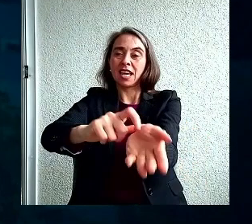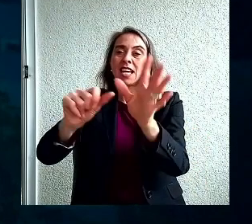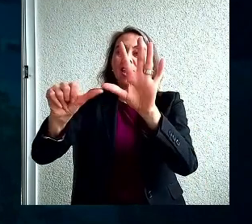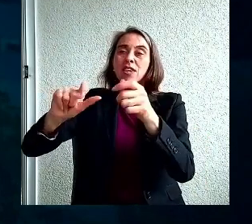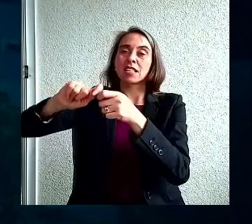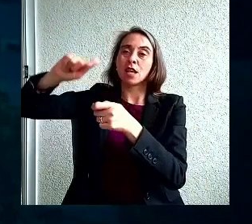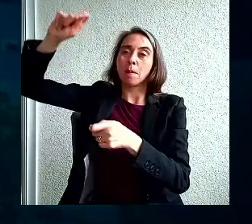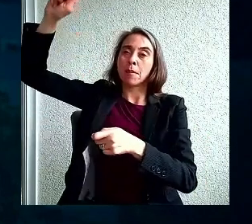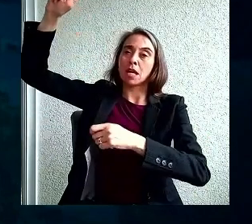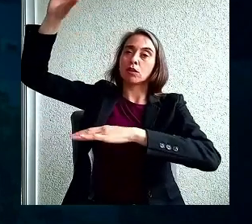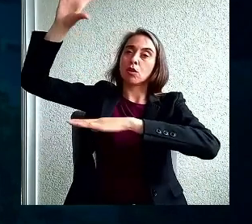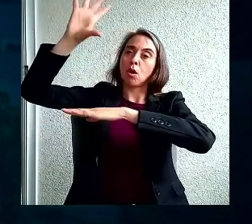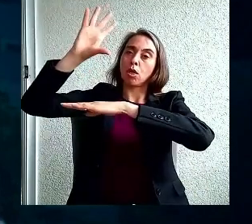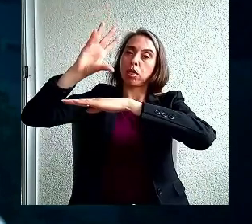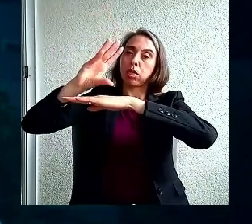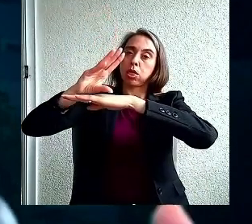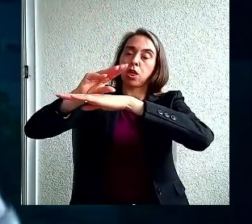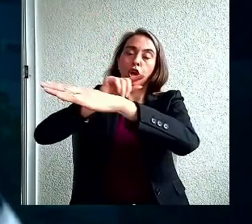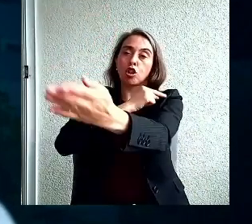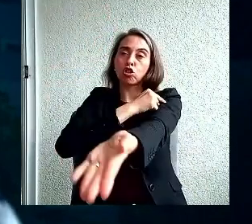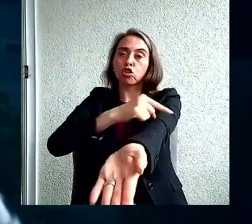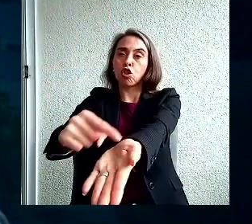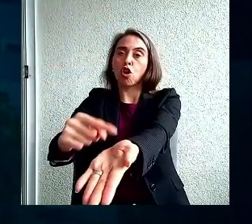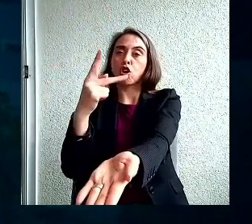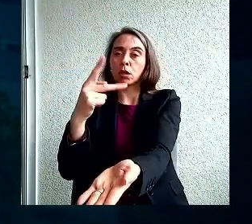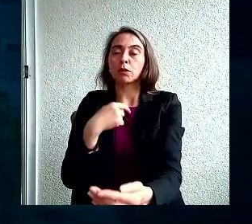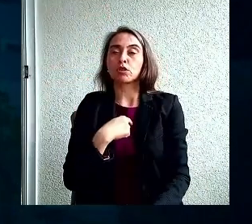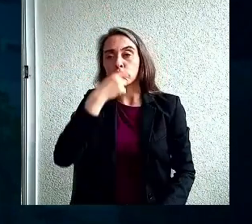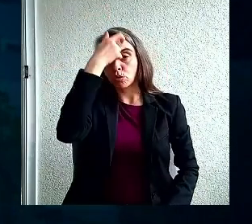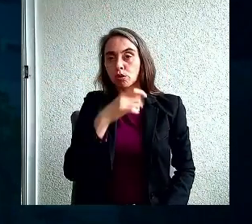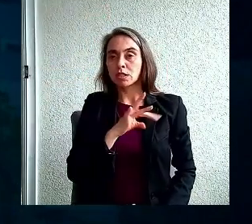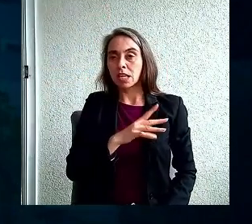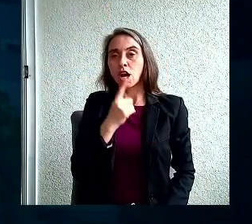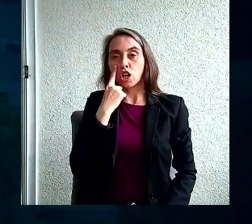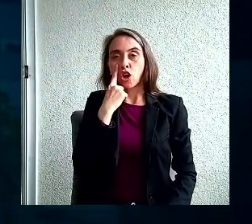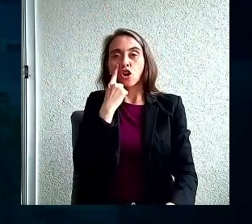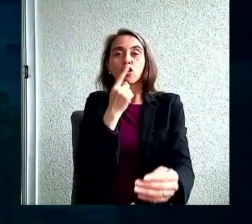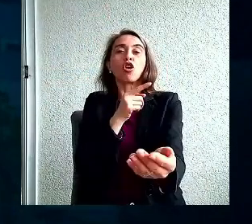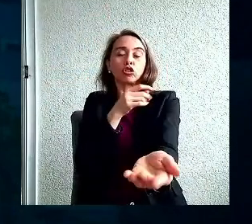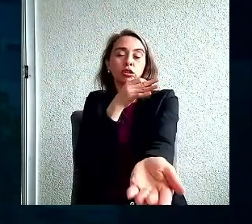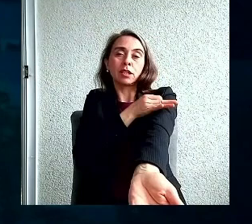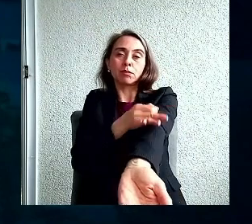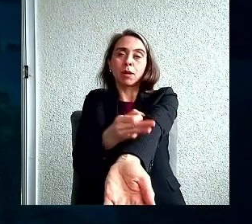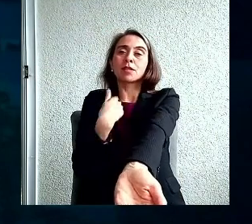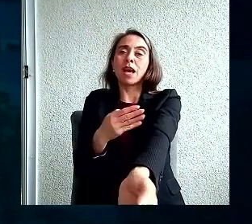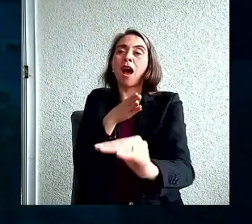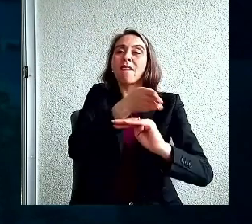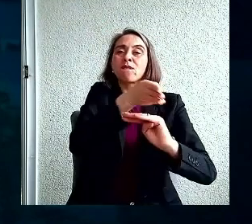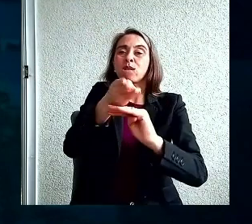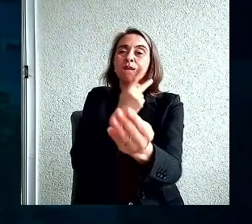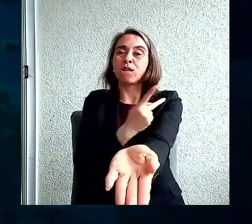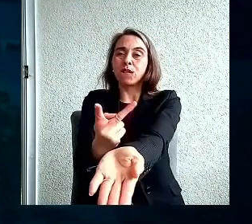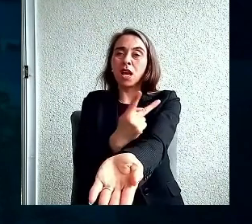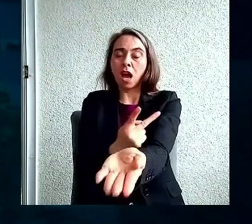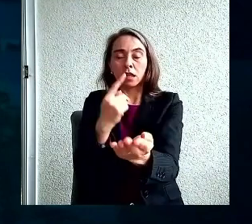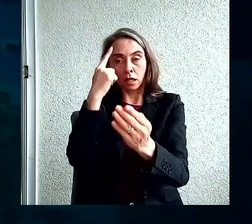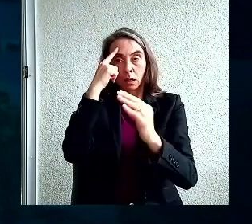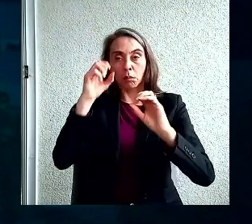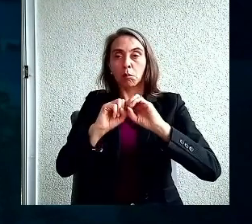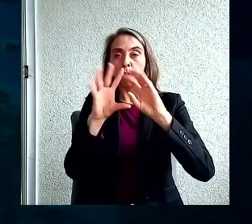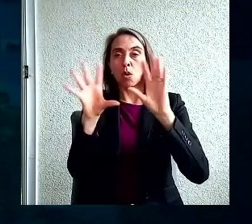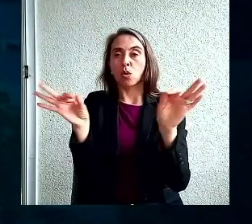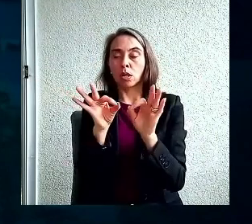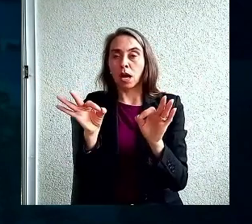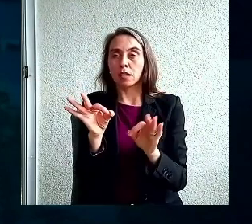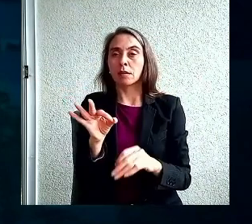nacional, pone una imagen súper clara. Tenemos 13 minutos, de hecho, para poder conversar